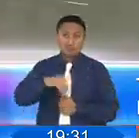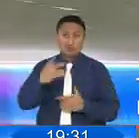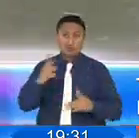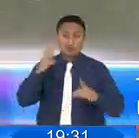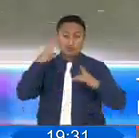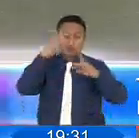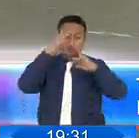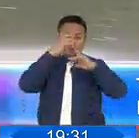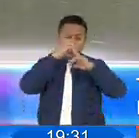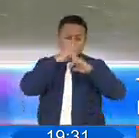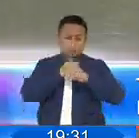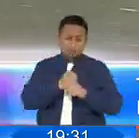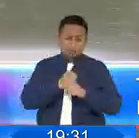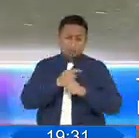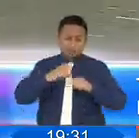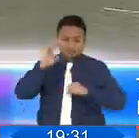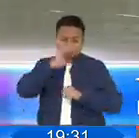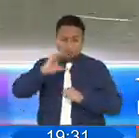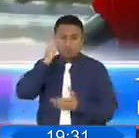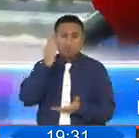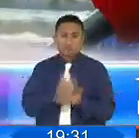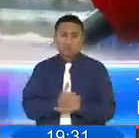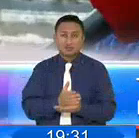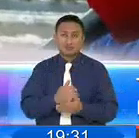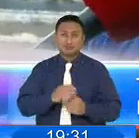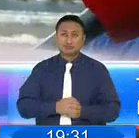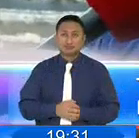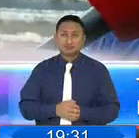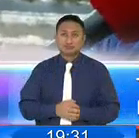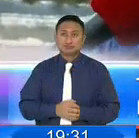y el clima obligaron a suspender la búsqueda. Ahí